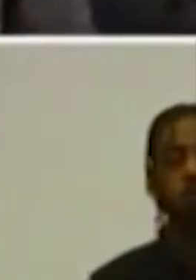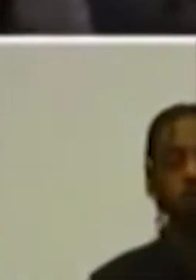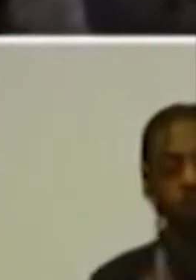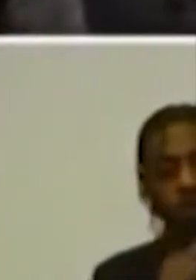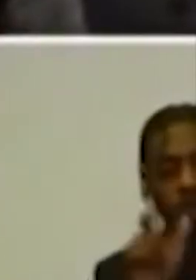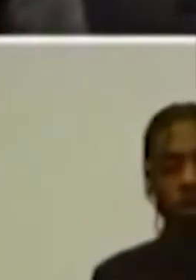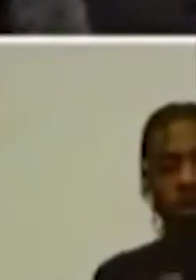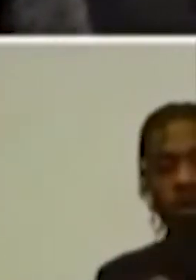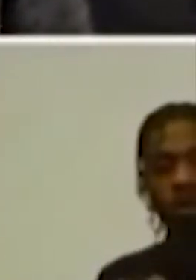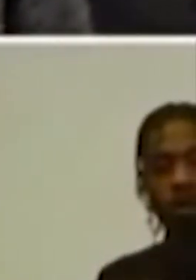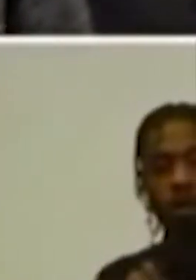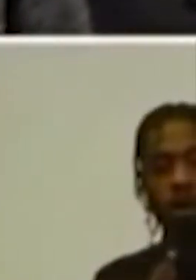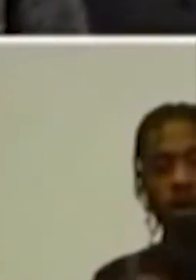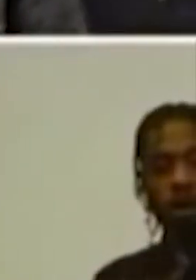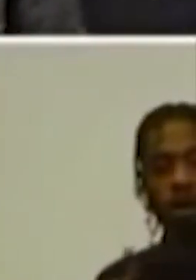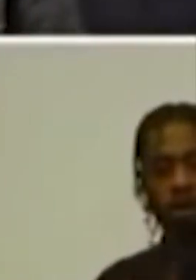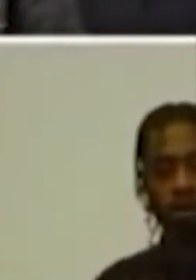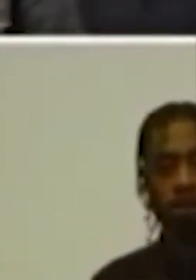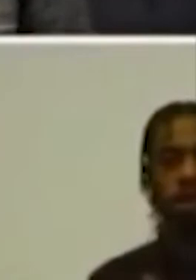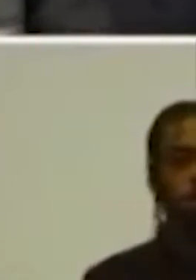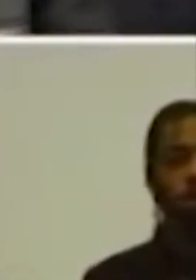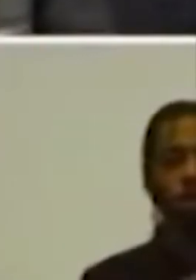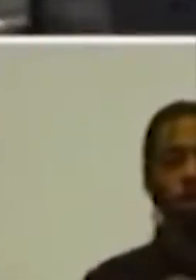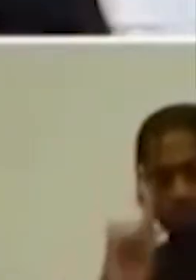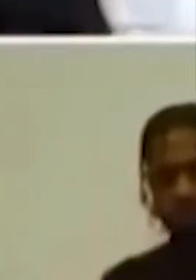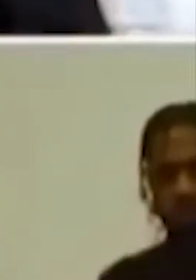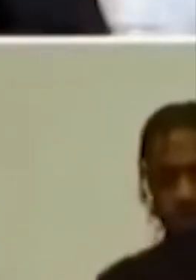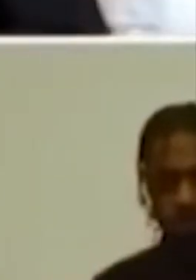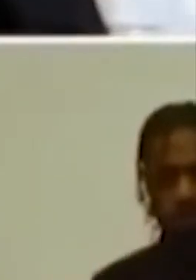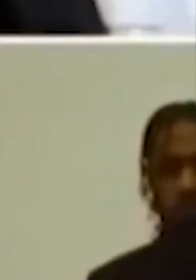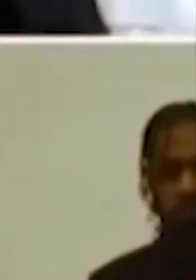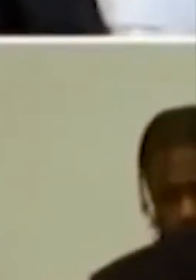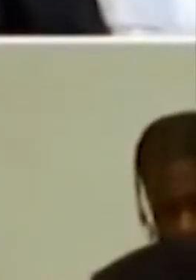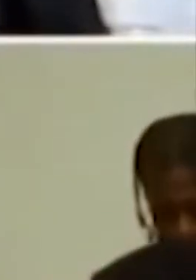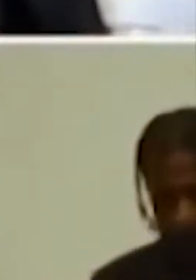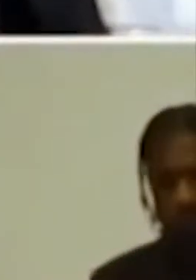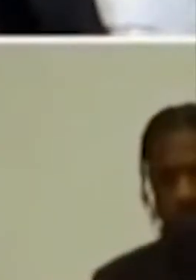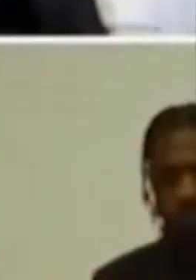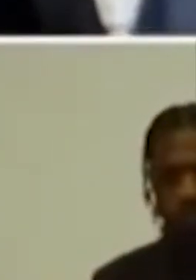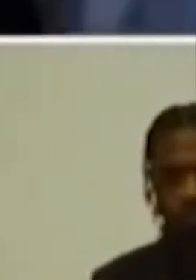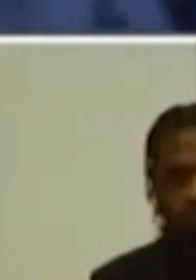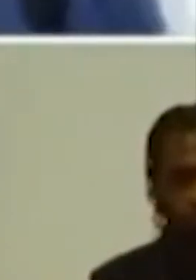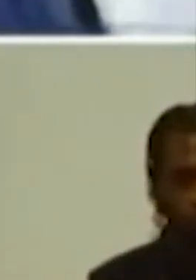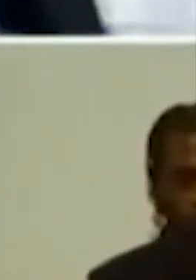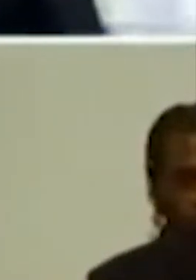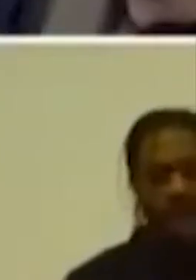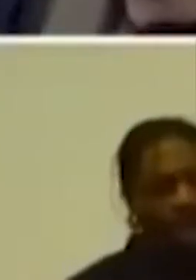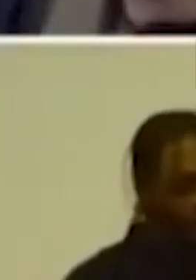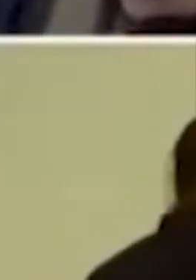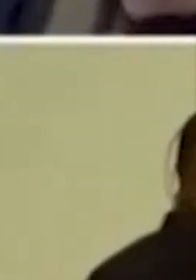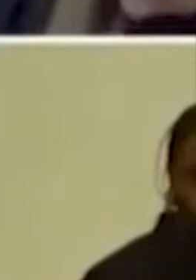la concentración y tras la lectura la multitud comenzó a gritar fuera bolsonaro el manifiesto es una iniciativa de la facultad de derecho de la